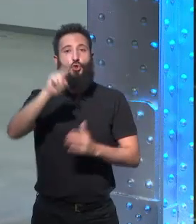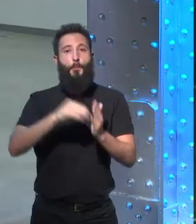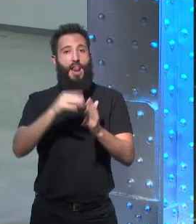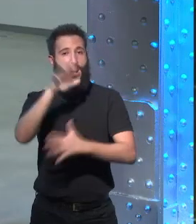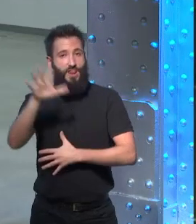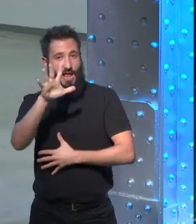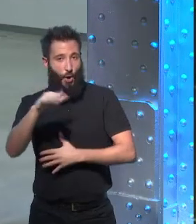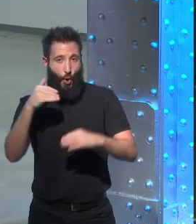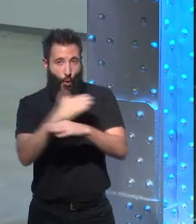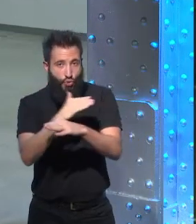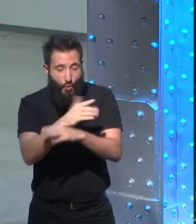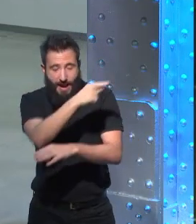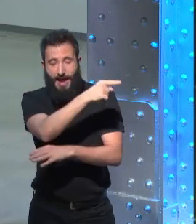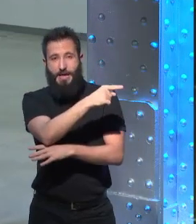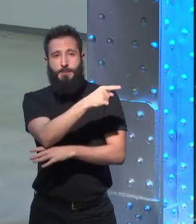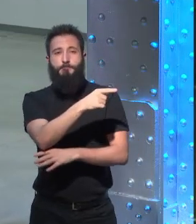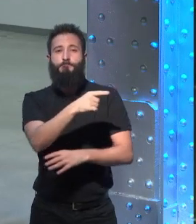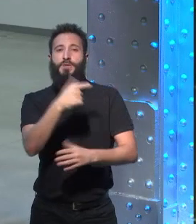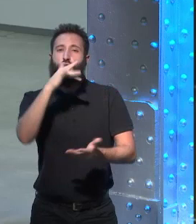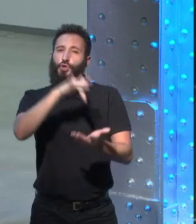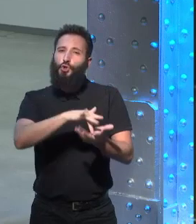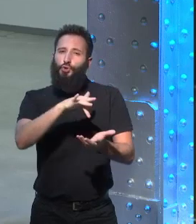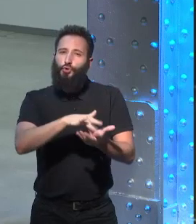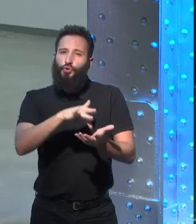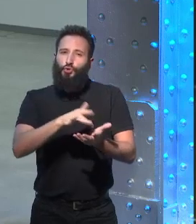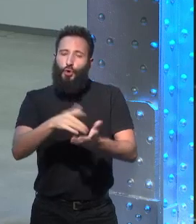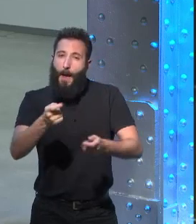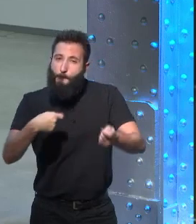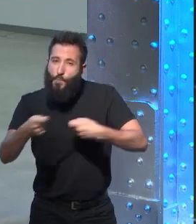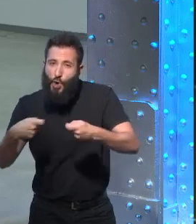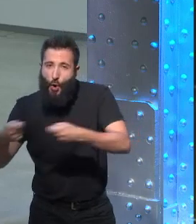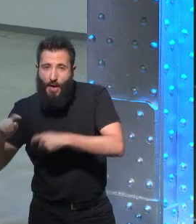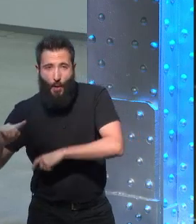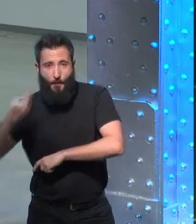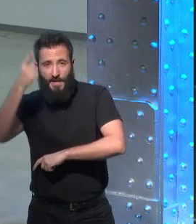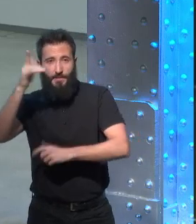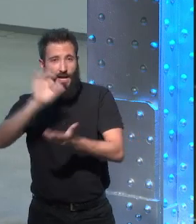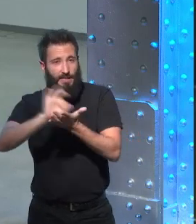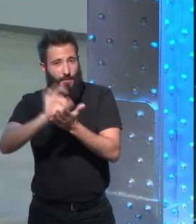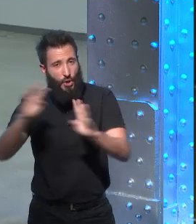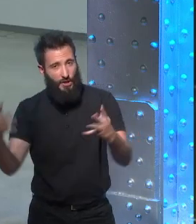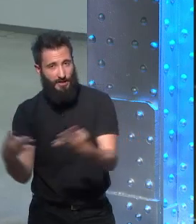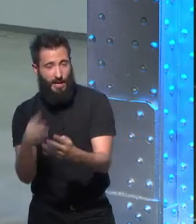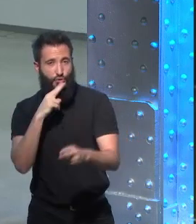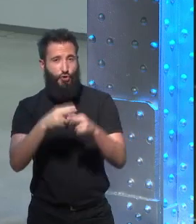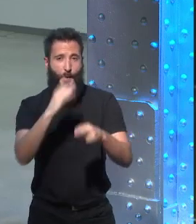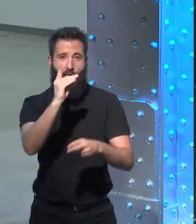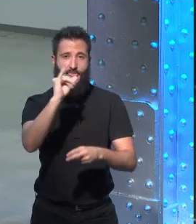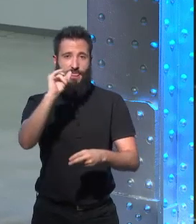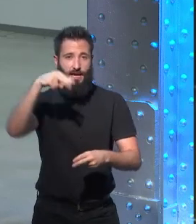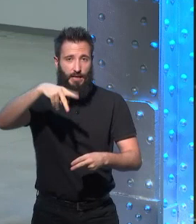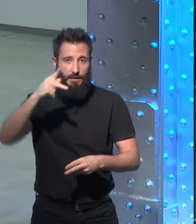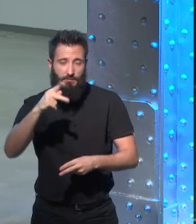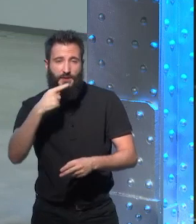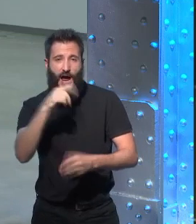octubre, tiran abajo el principal proveedor de servicios de Internet, que se llama DIM, y que afectó al